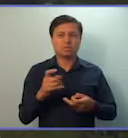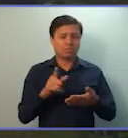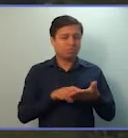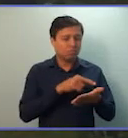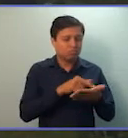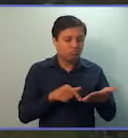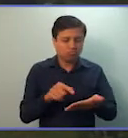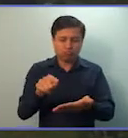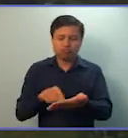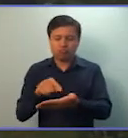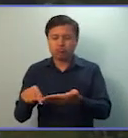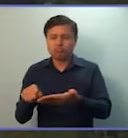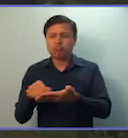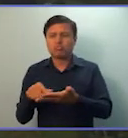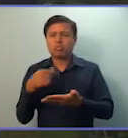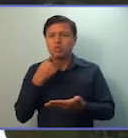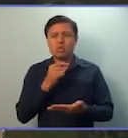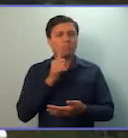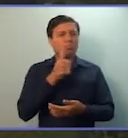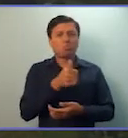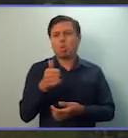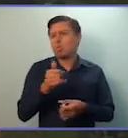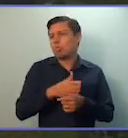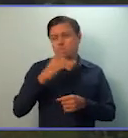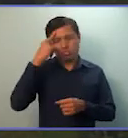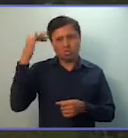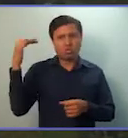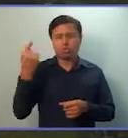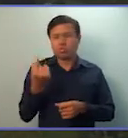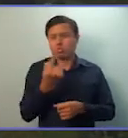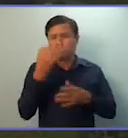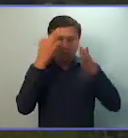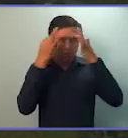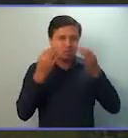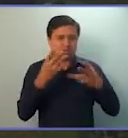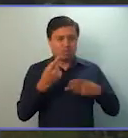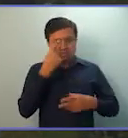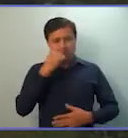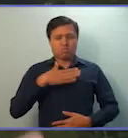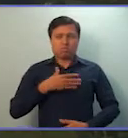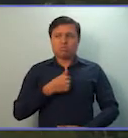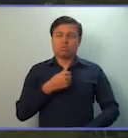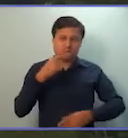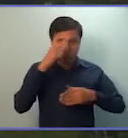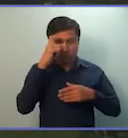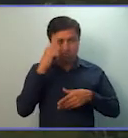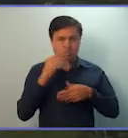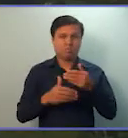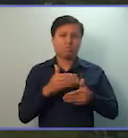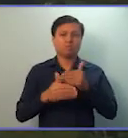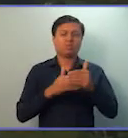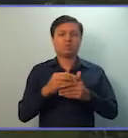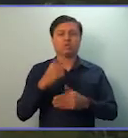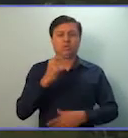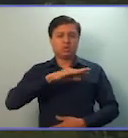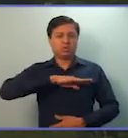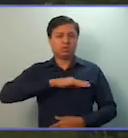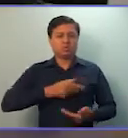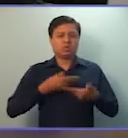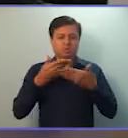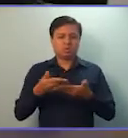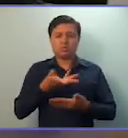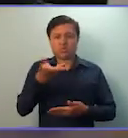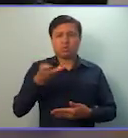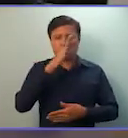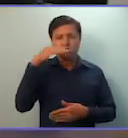unasur no voy a registrar de soldado en formular esa esa actividad es una actividad una labor cívica de transparencia que le hace muy bien al país